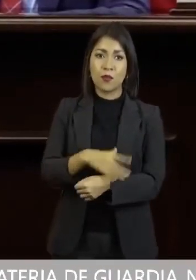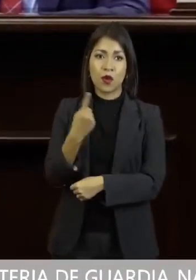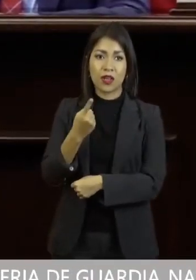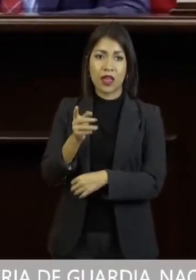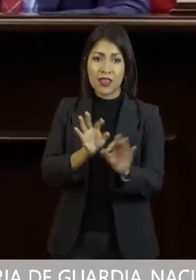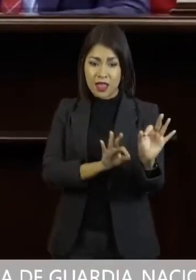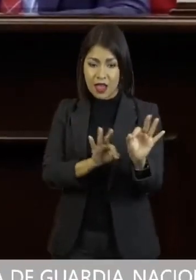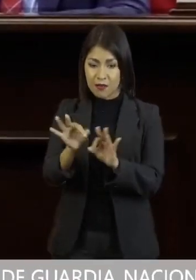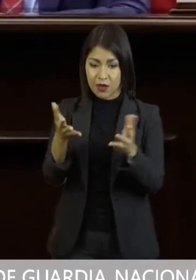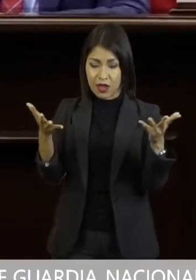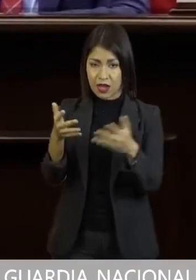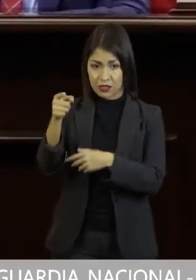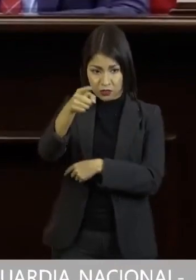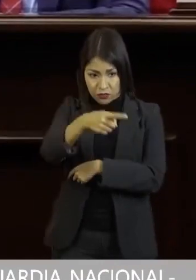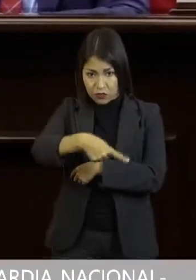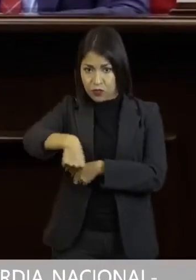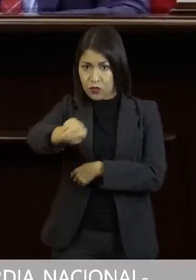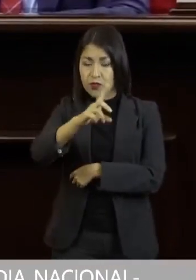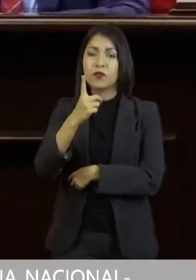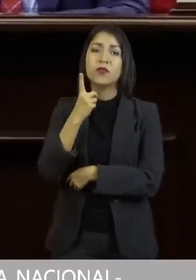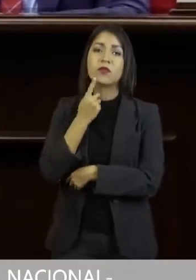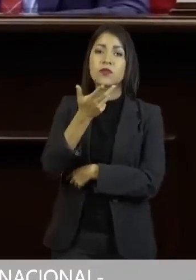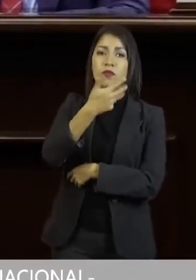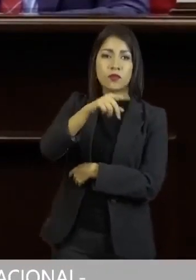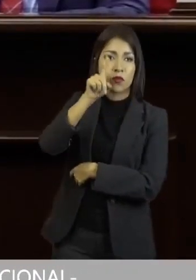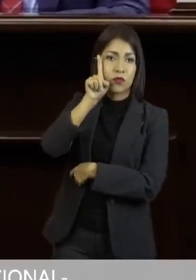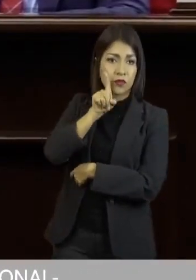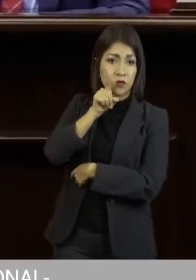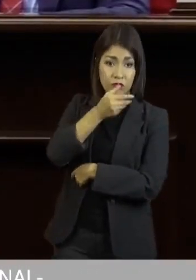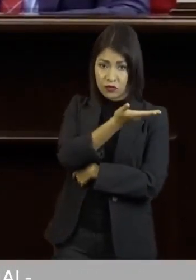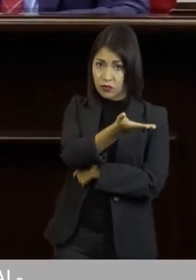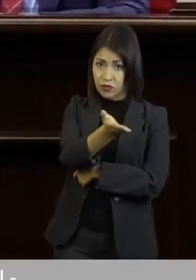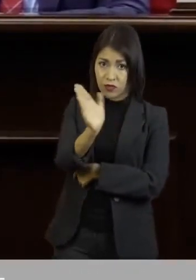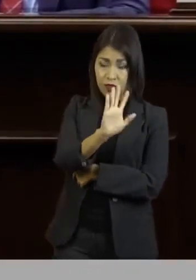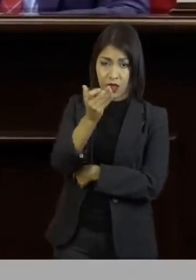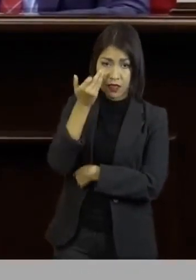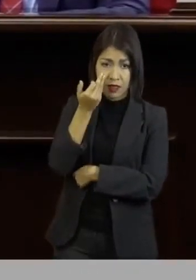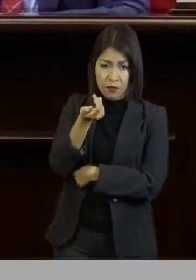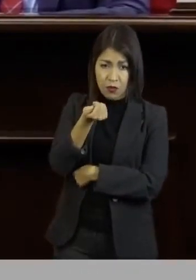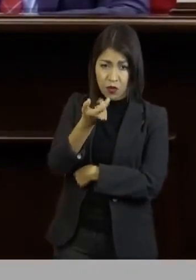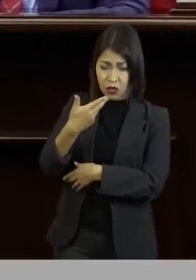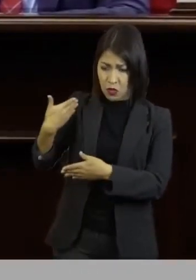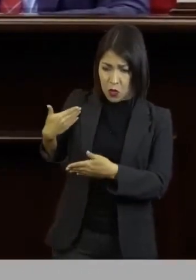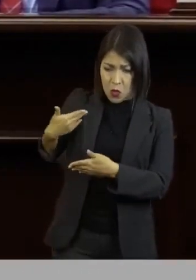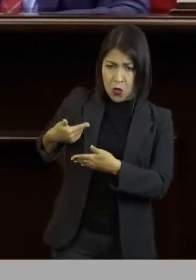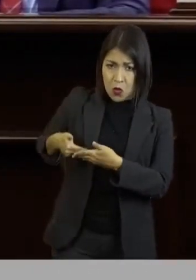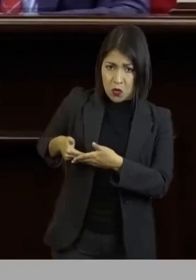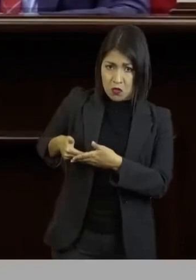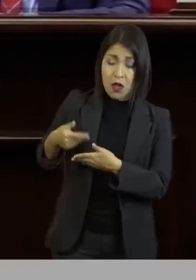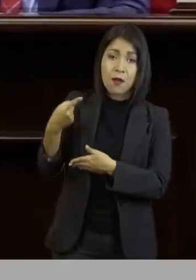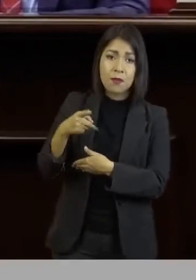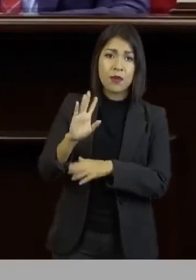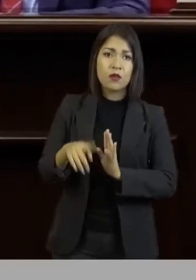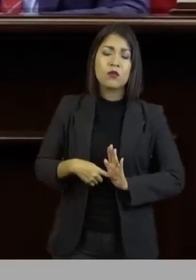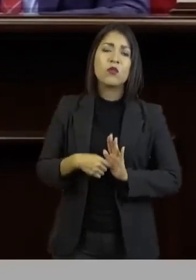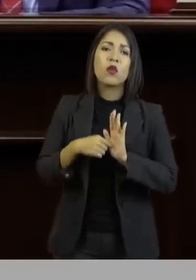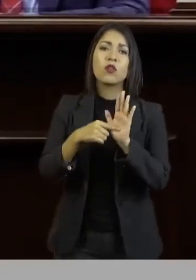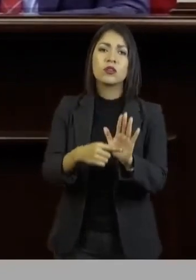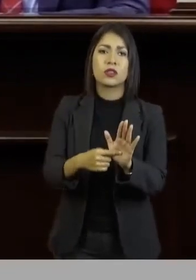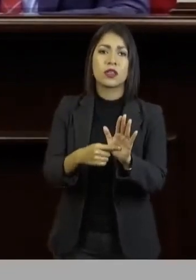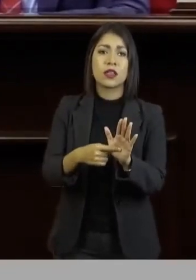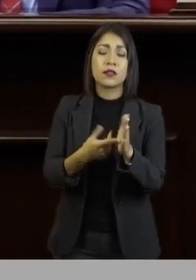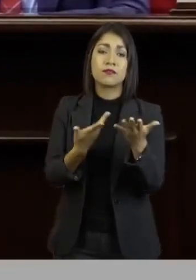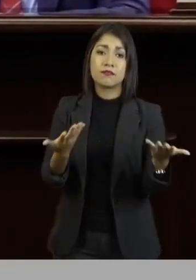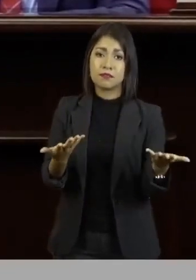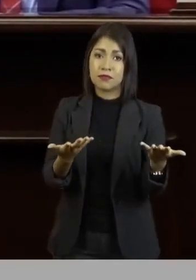sus legisladores. Ustedes en poco tiempo han dado muestra de